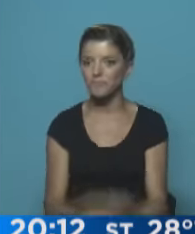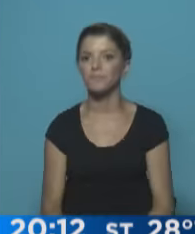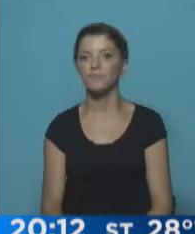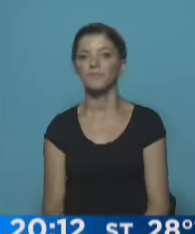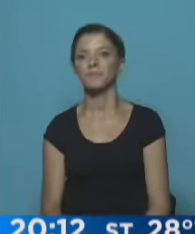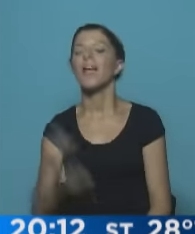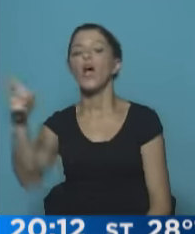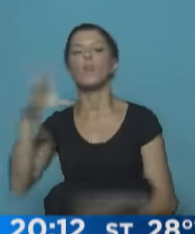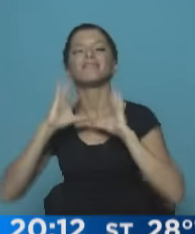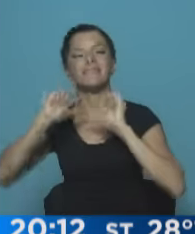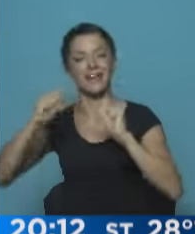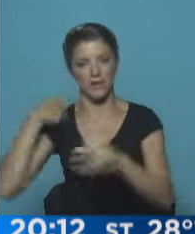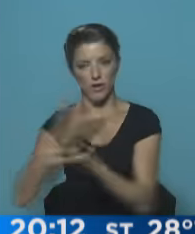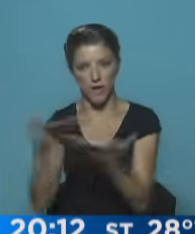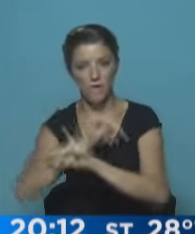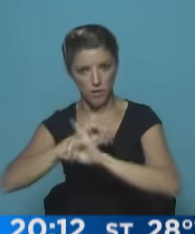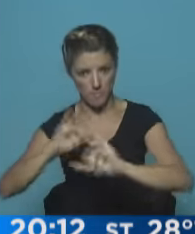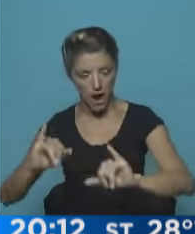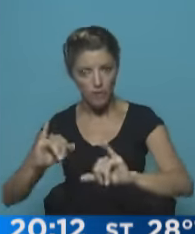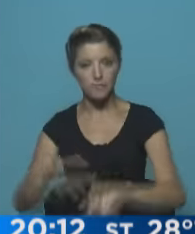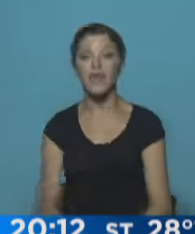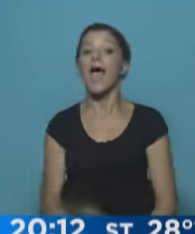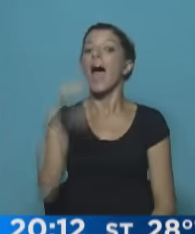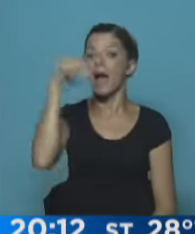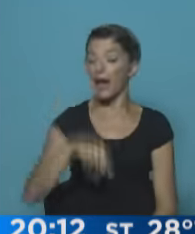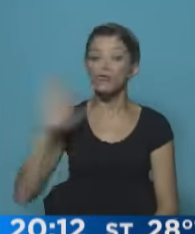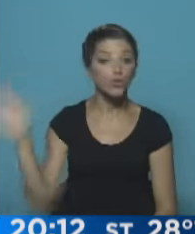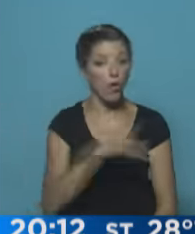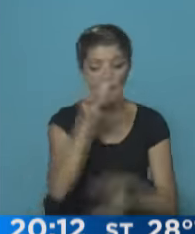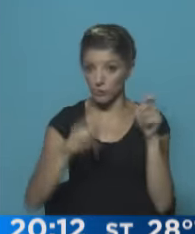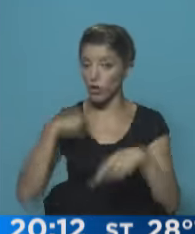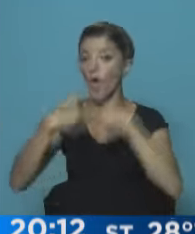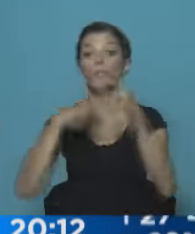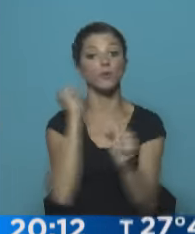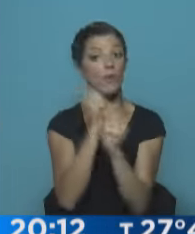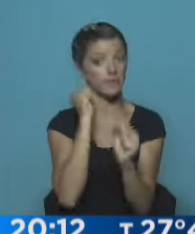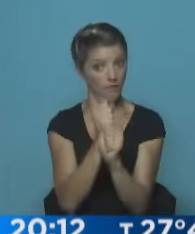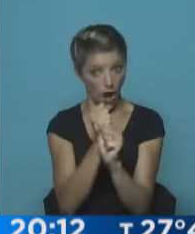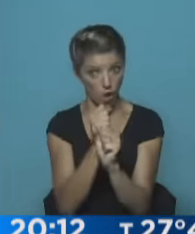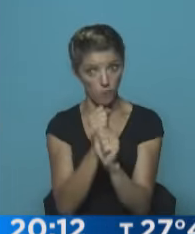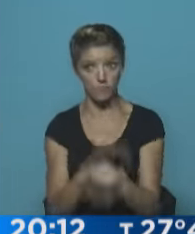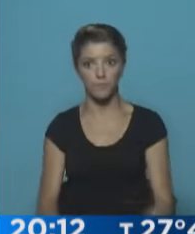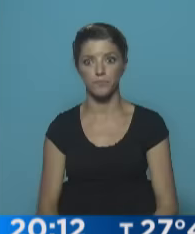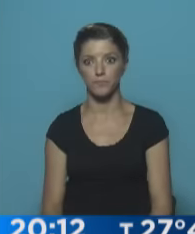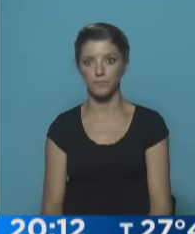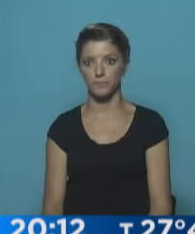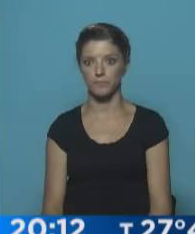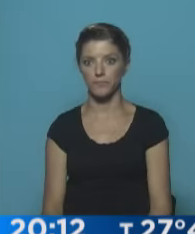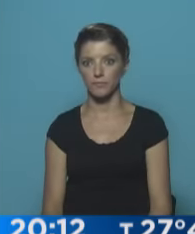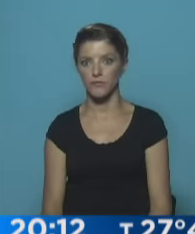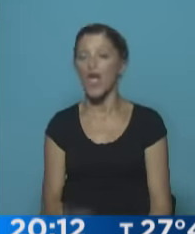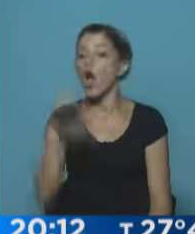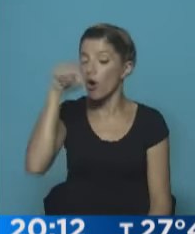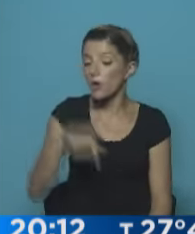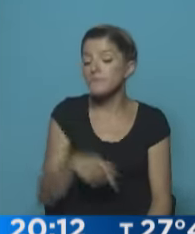los secretarios generales acá no va a haber ningún aeronáutico fuera hoy por hoy es un paso